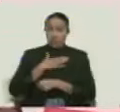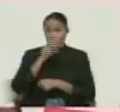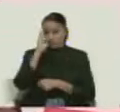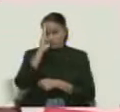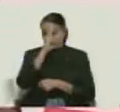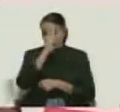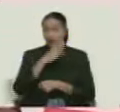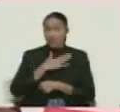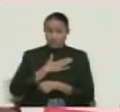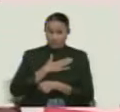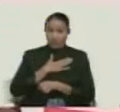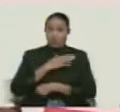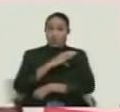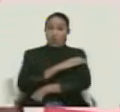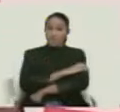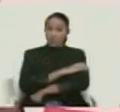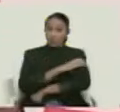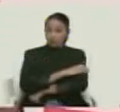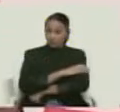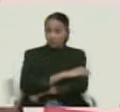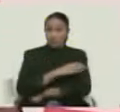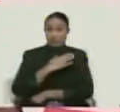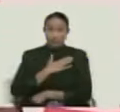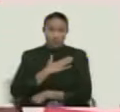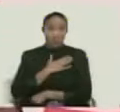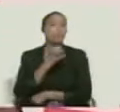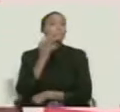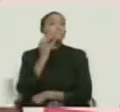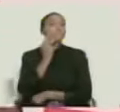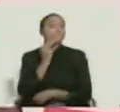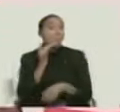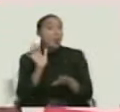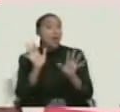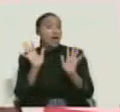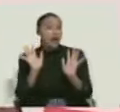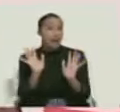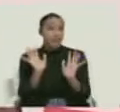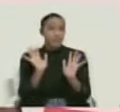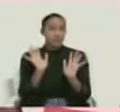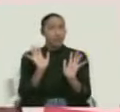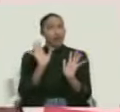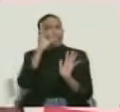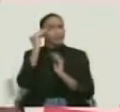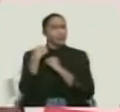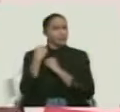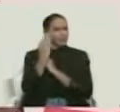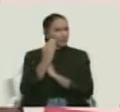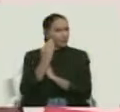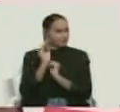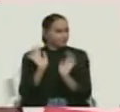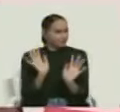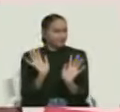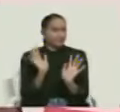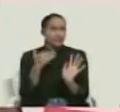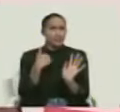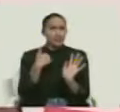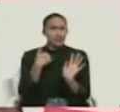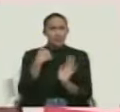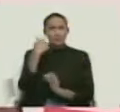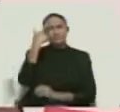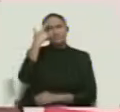y yo fuese opositor allá en mis, ¿cómo se llama?, reflexiones, Dios me cuide, ¿no? En mis reflexiones